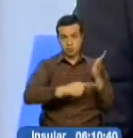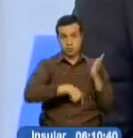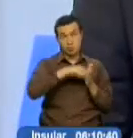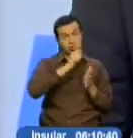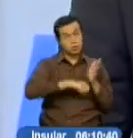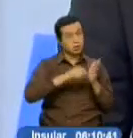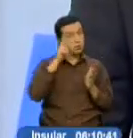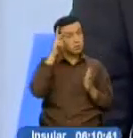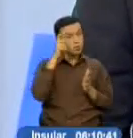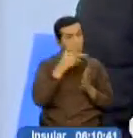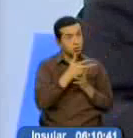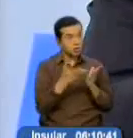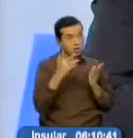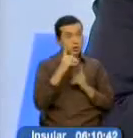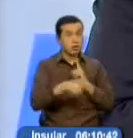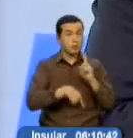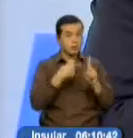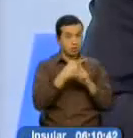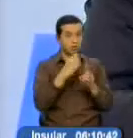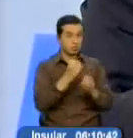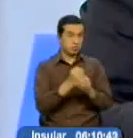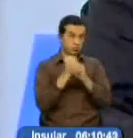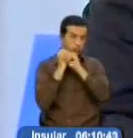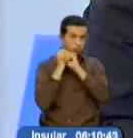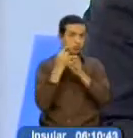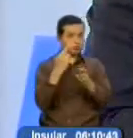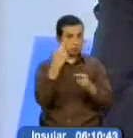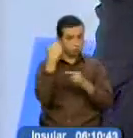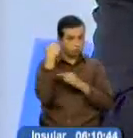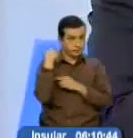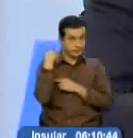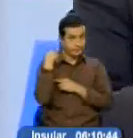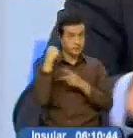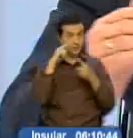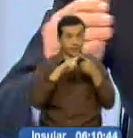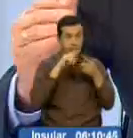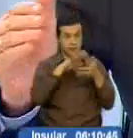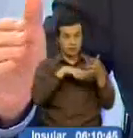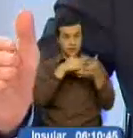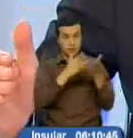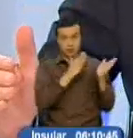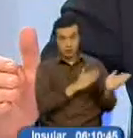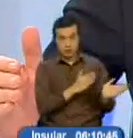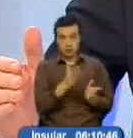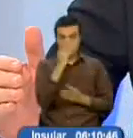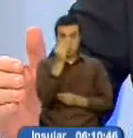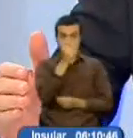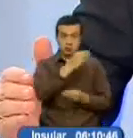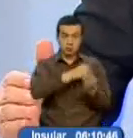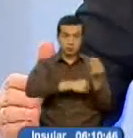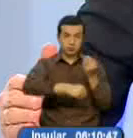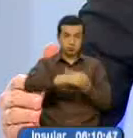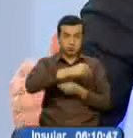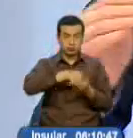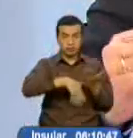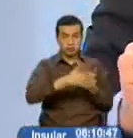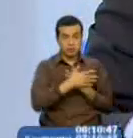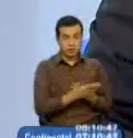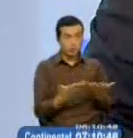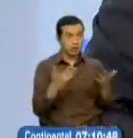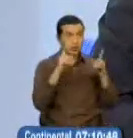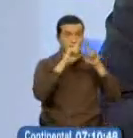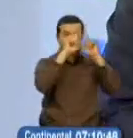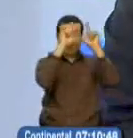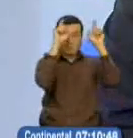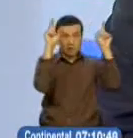imagino, además de las obligaciones correspondientes, un cronograma de inversión. En ese sentido, ¿estas